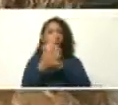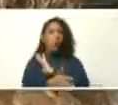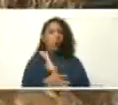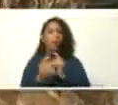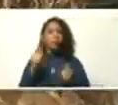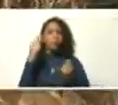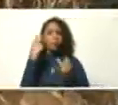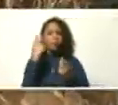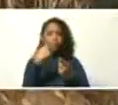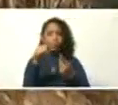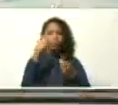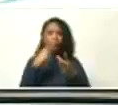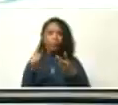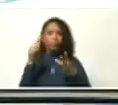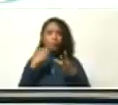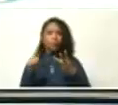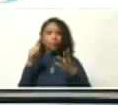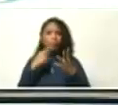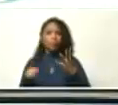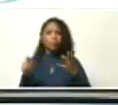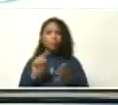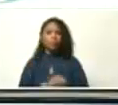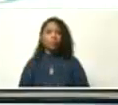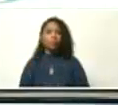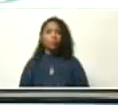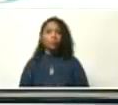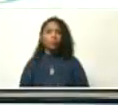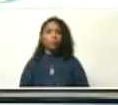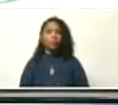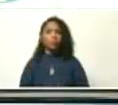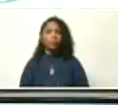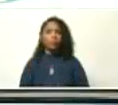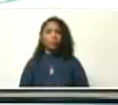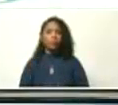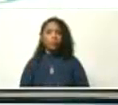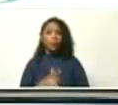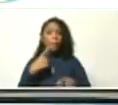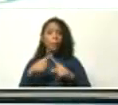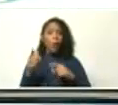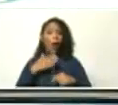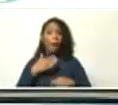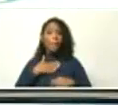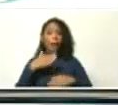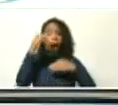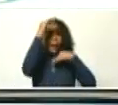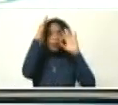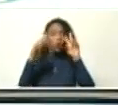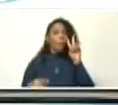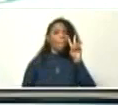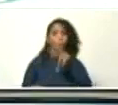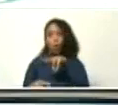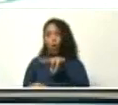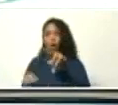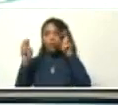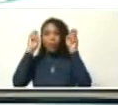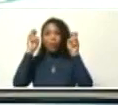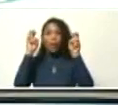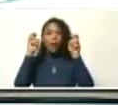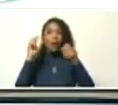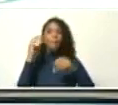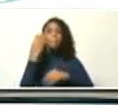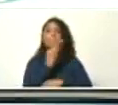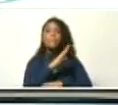Juárez, Villa, Zapata, Cárdenas y Morelos. Pero lo que me llamó la atención es el título. Siendo biografías,